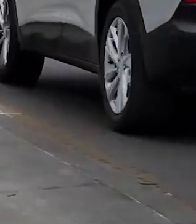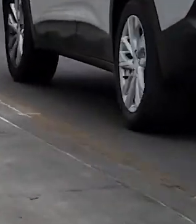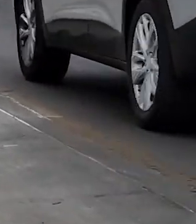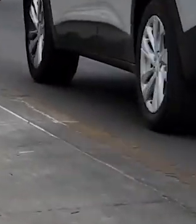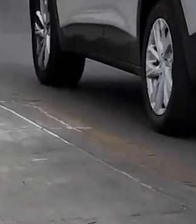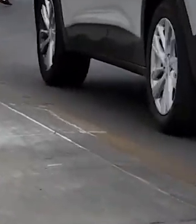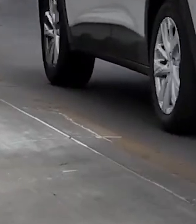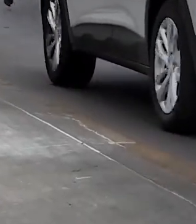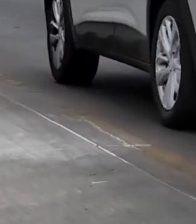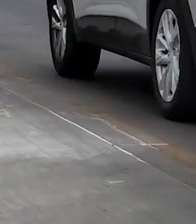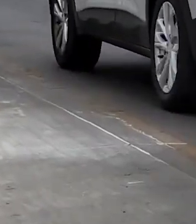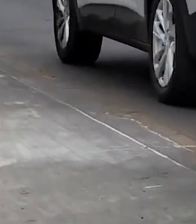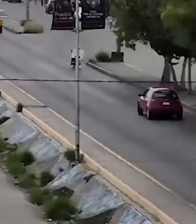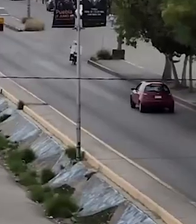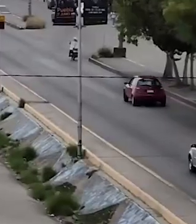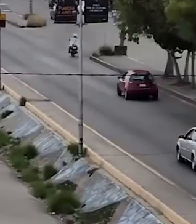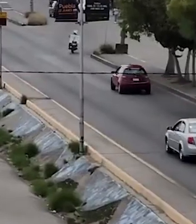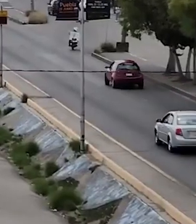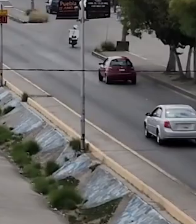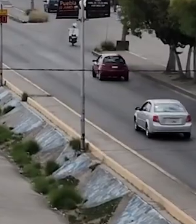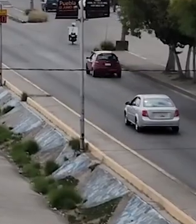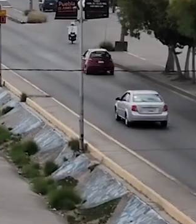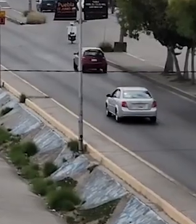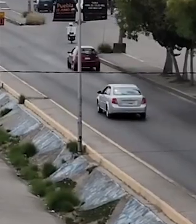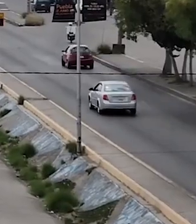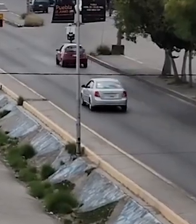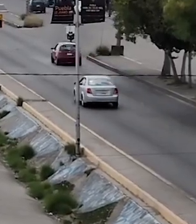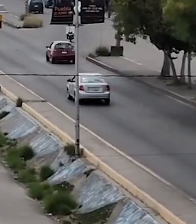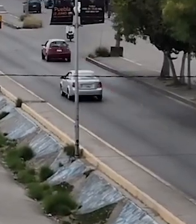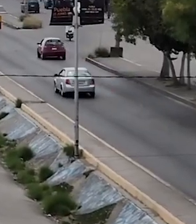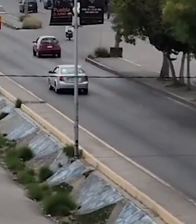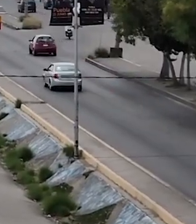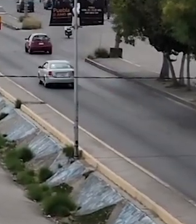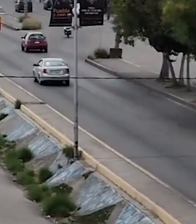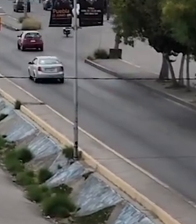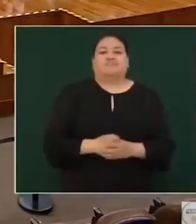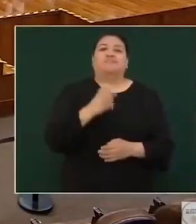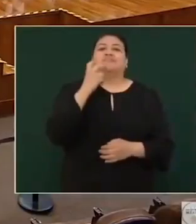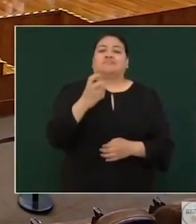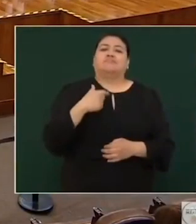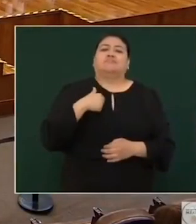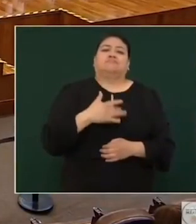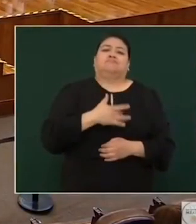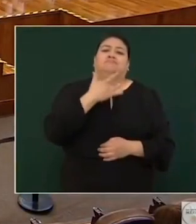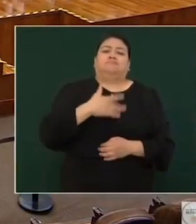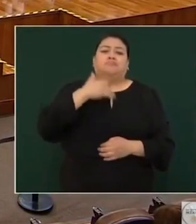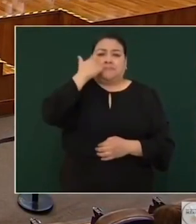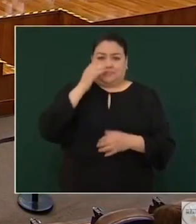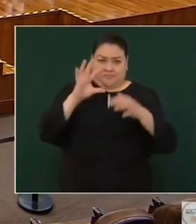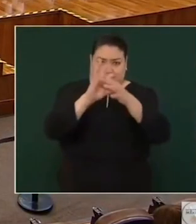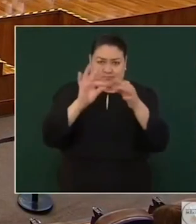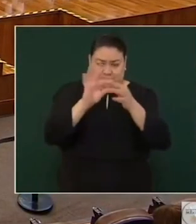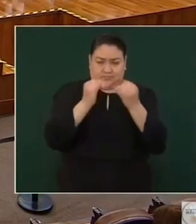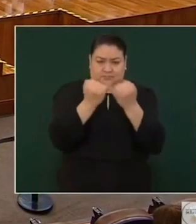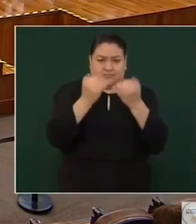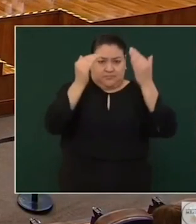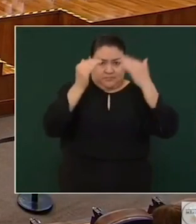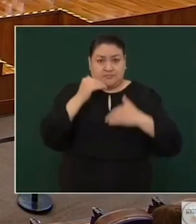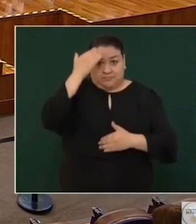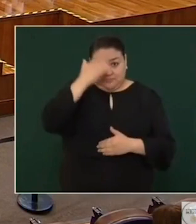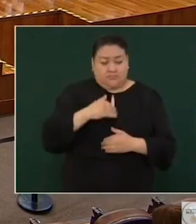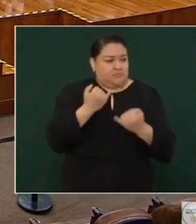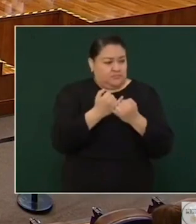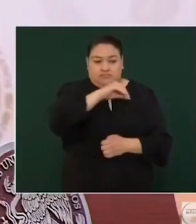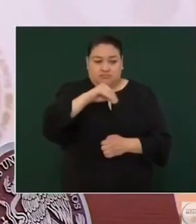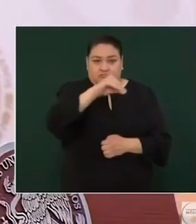mandato. Aparte de estas obras, el gobierno de Puebla también planea la línea 4 de ruta que pasará por el periférico, una nueva central camionera al sur de